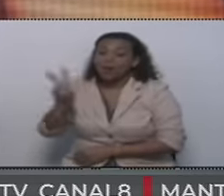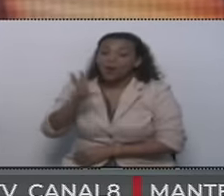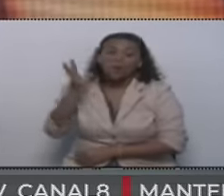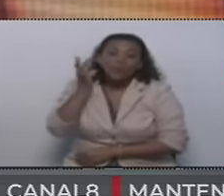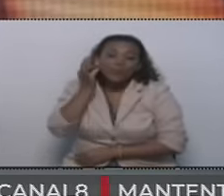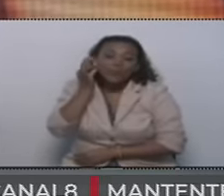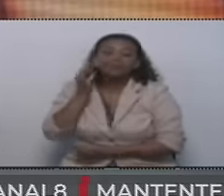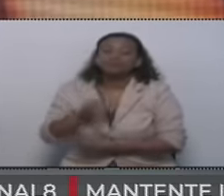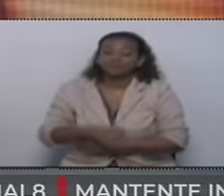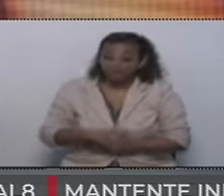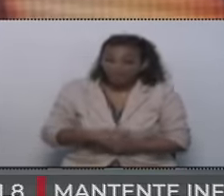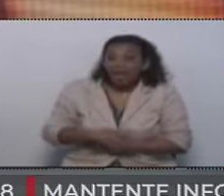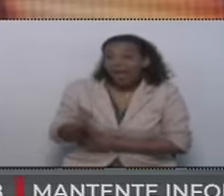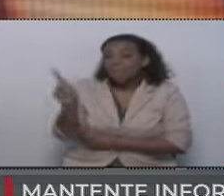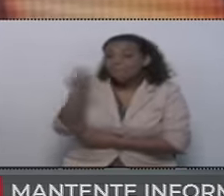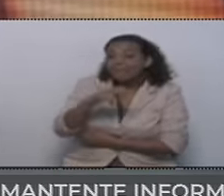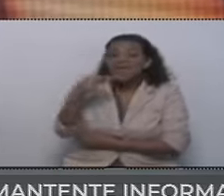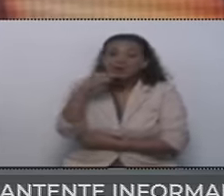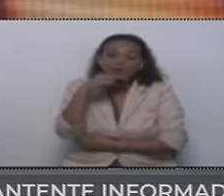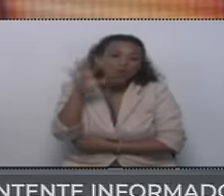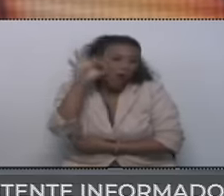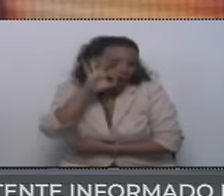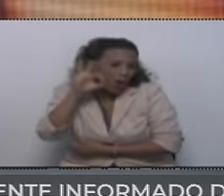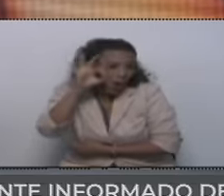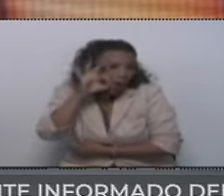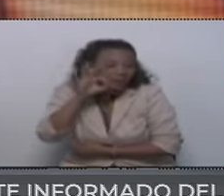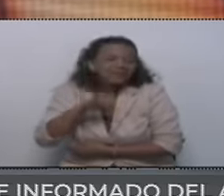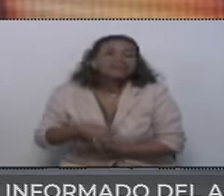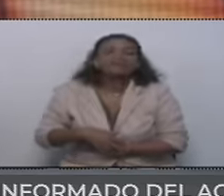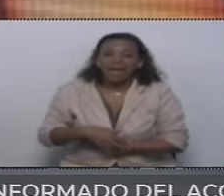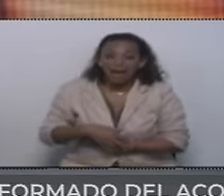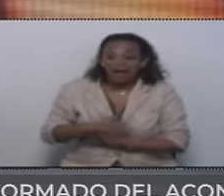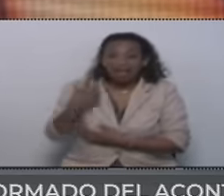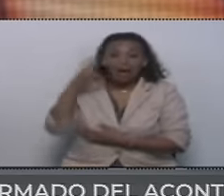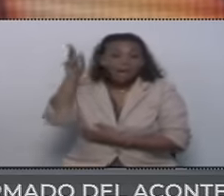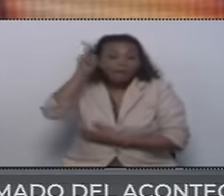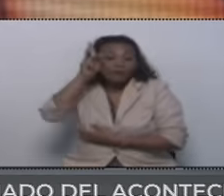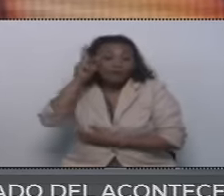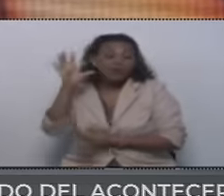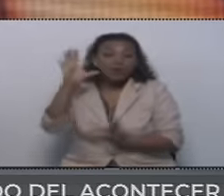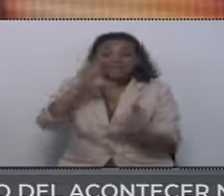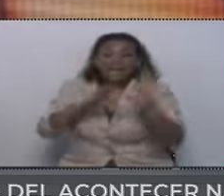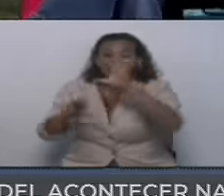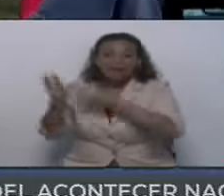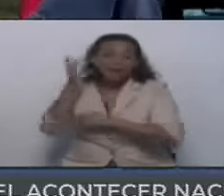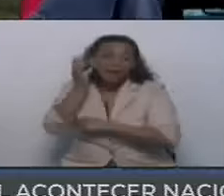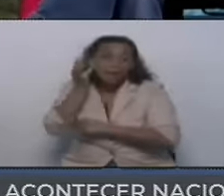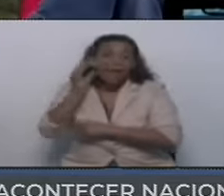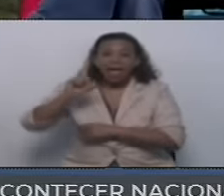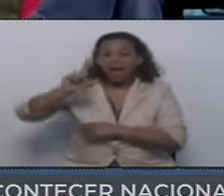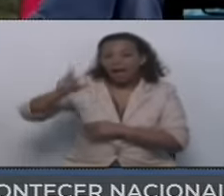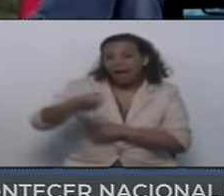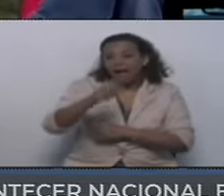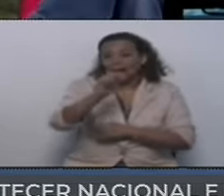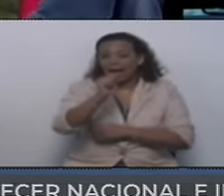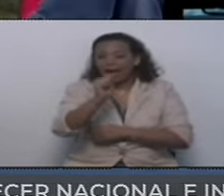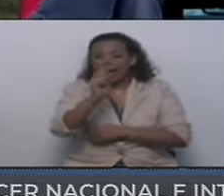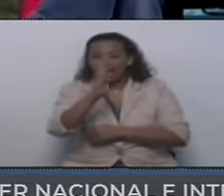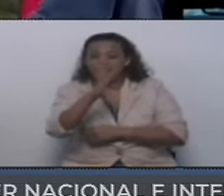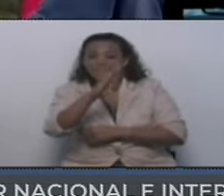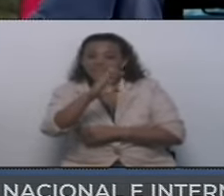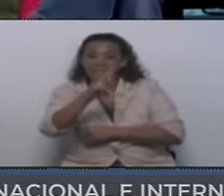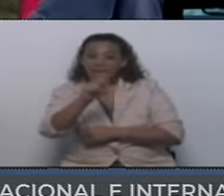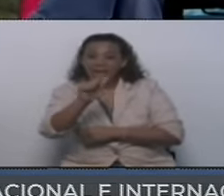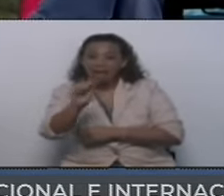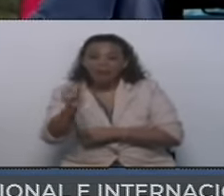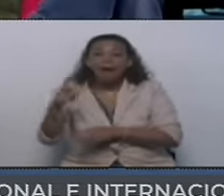Mujer en el mes rosa. Aquí está la profesora y científica Gabriela Jiménez, ministra del